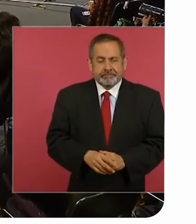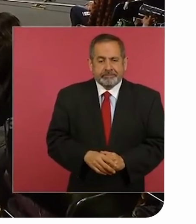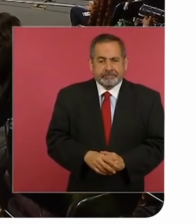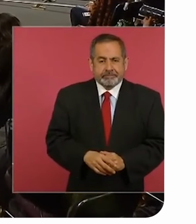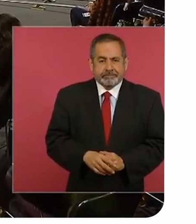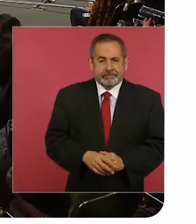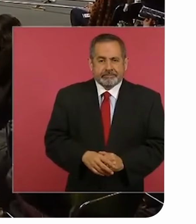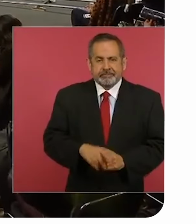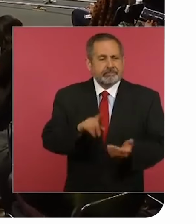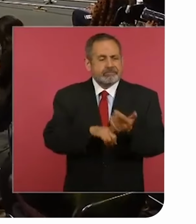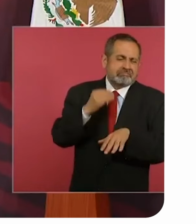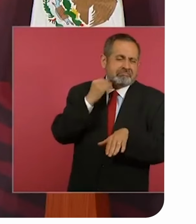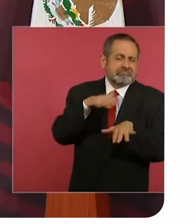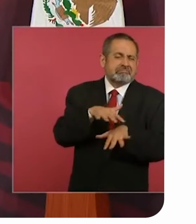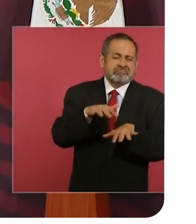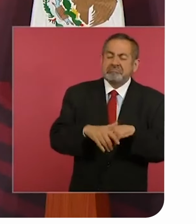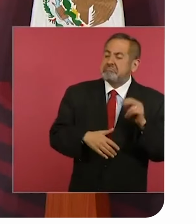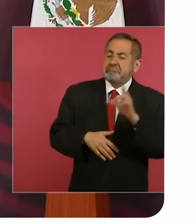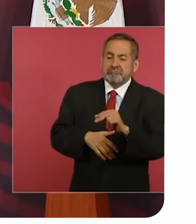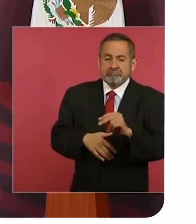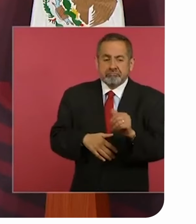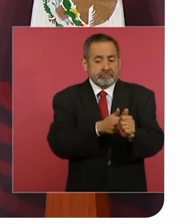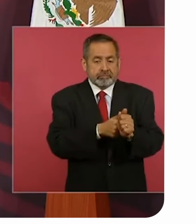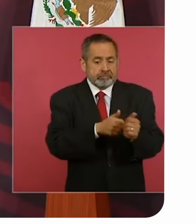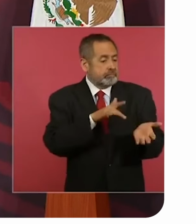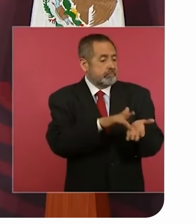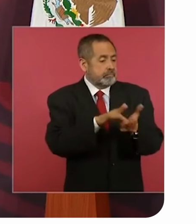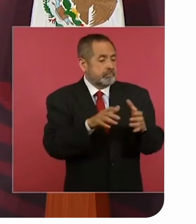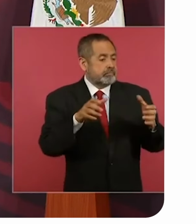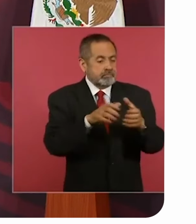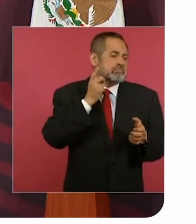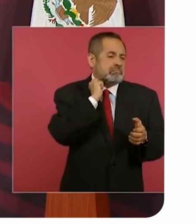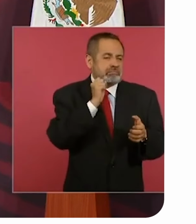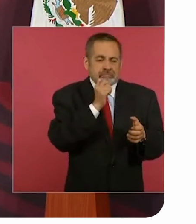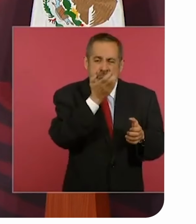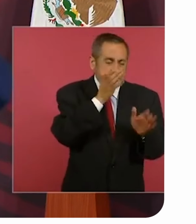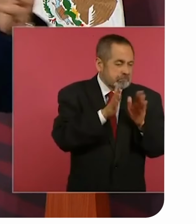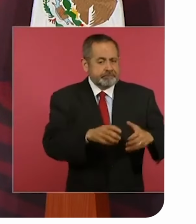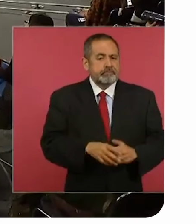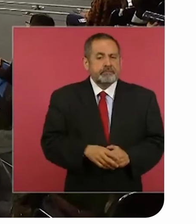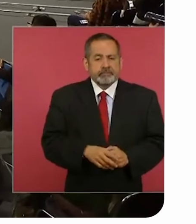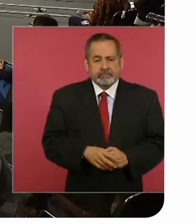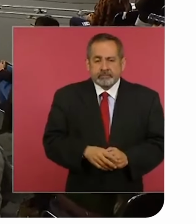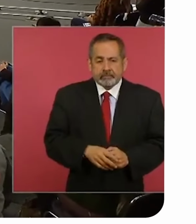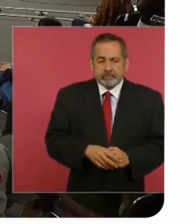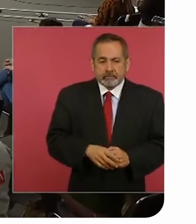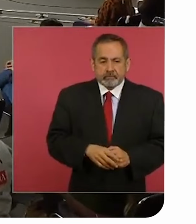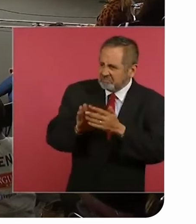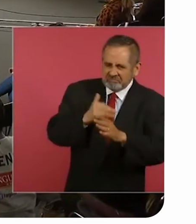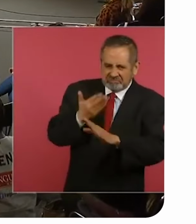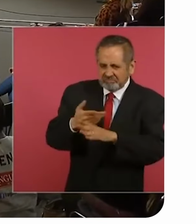tipo como legios con el apoyo de los legisladores conservadores que están al